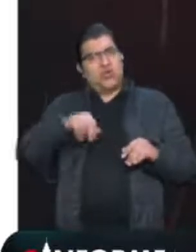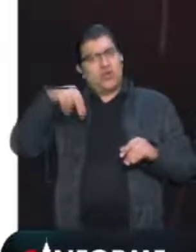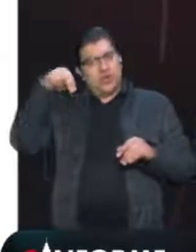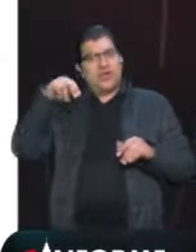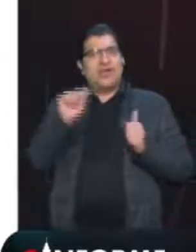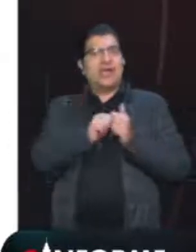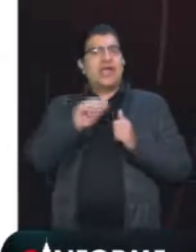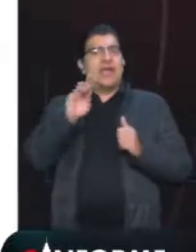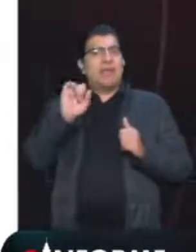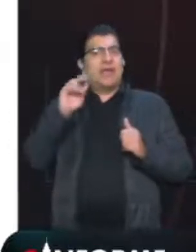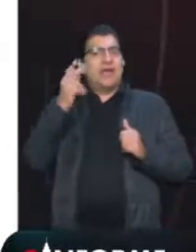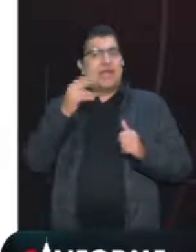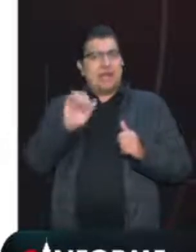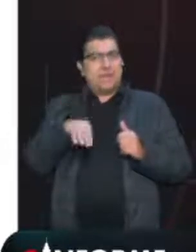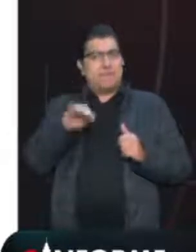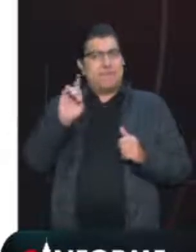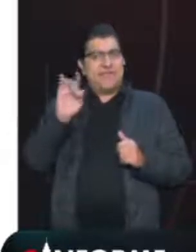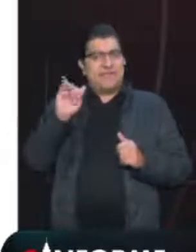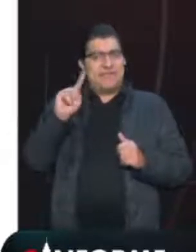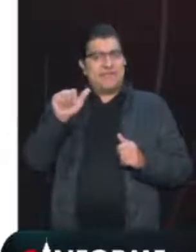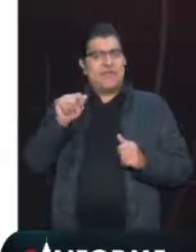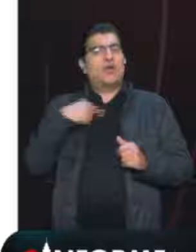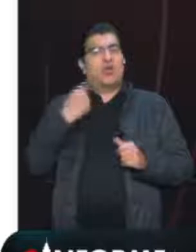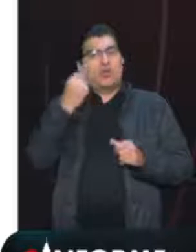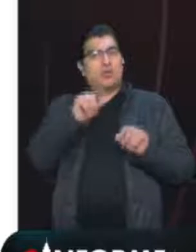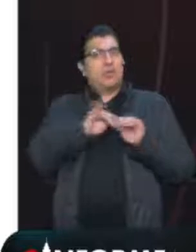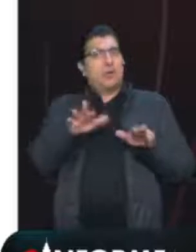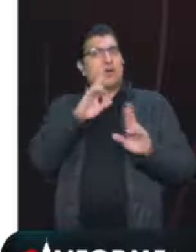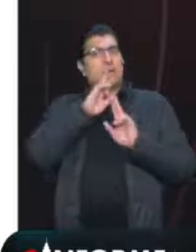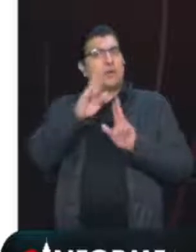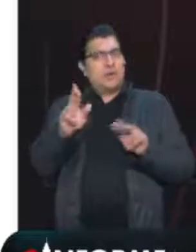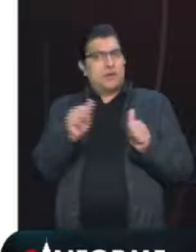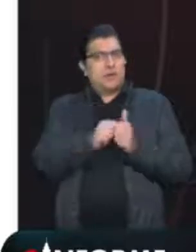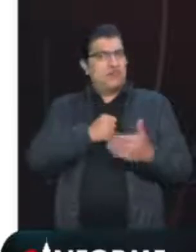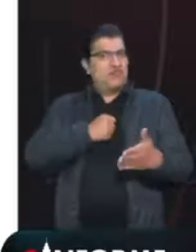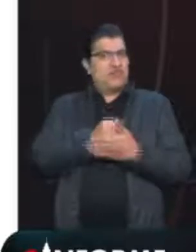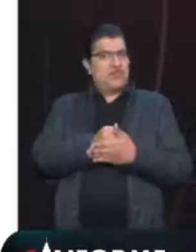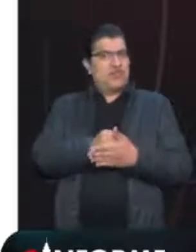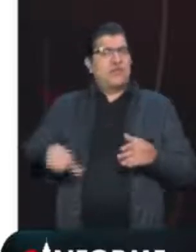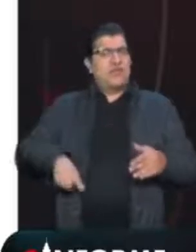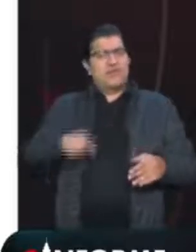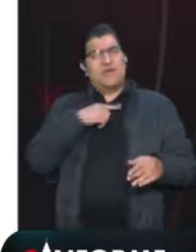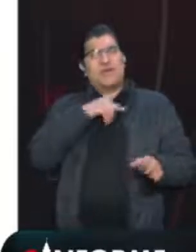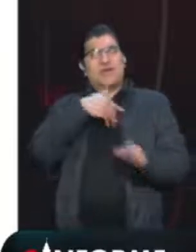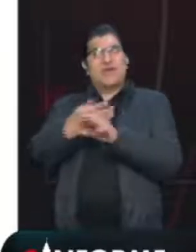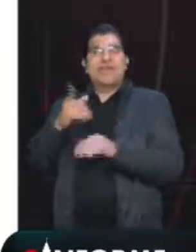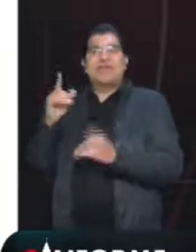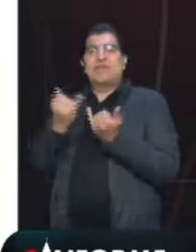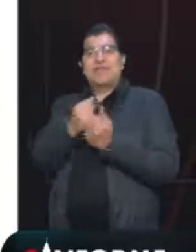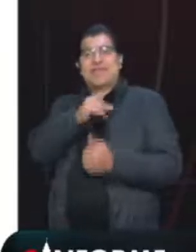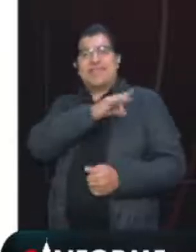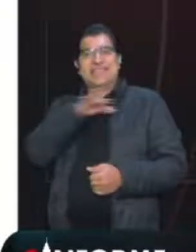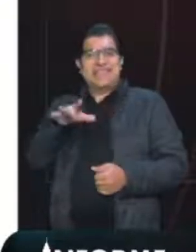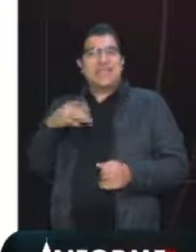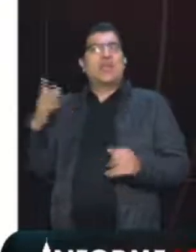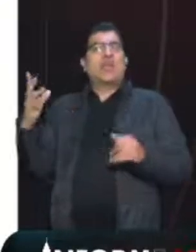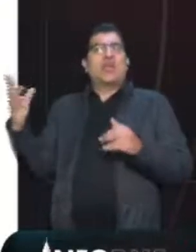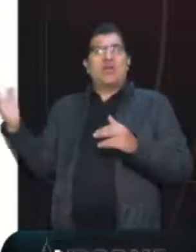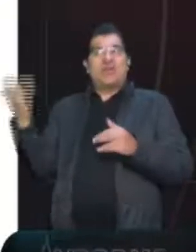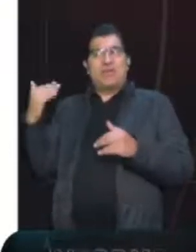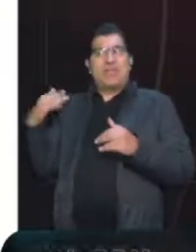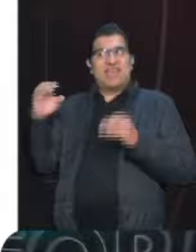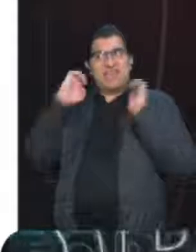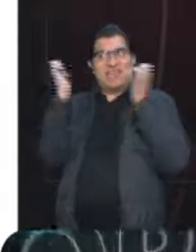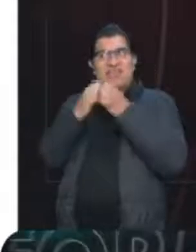Abraham Mendieta, de que con una genial respuesta que le dice un golpe de Estado, pues es como en Chile, ¿no? Cuando metieron un montón de gente al estadio y